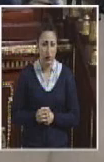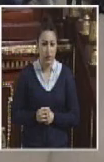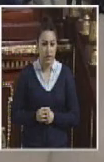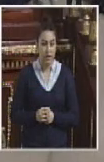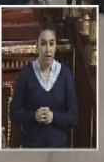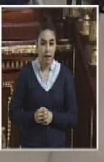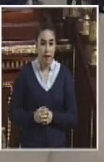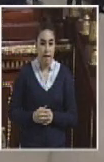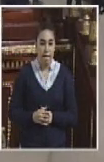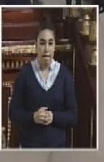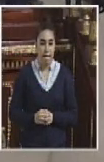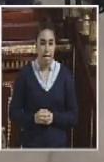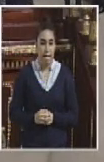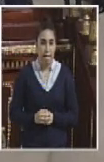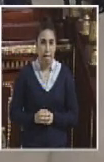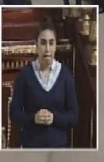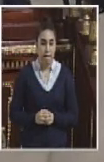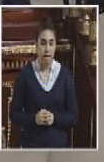Presidenta,